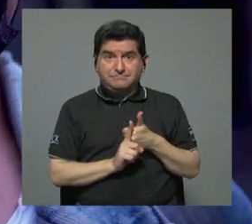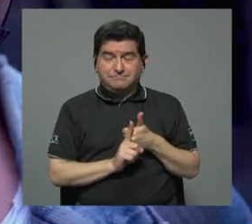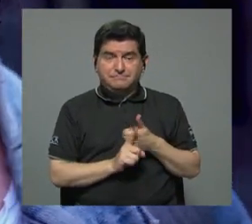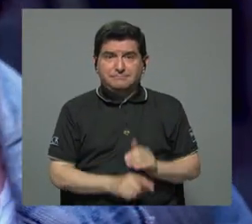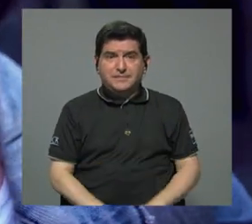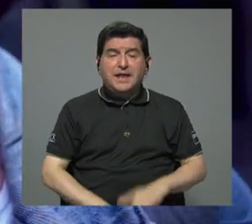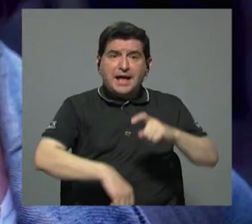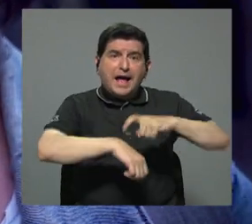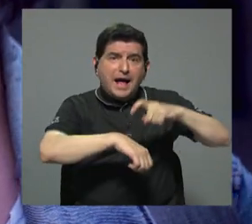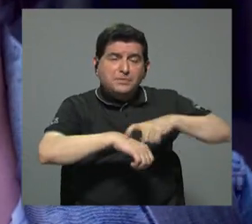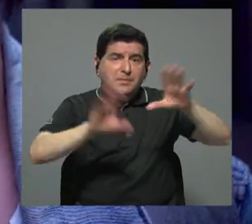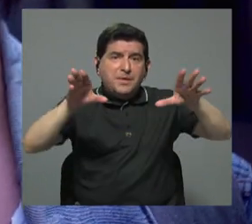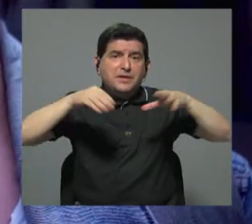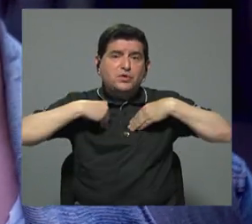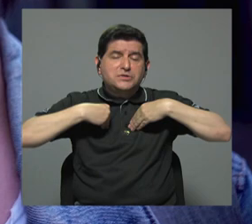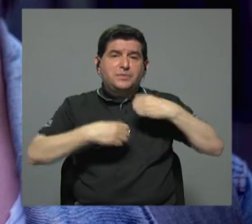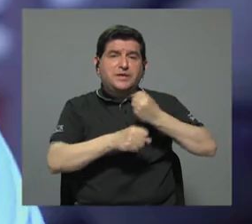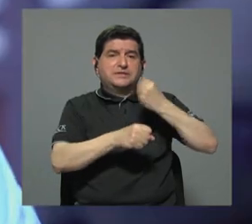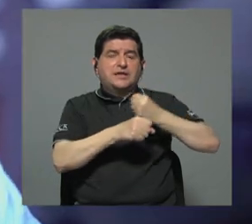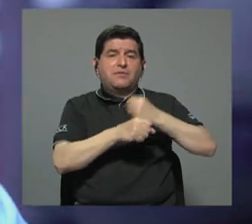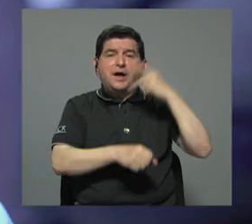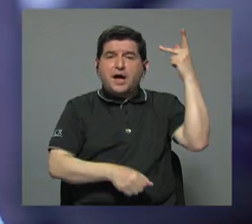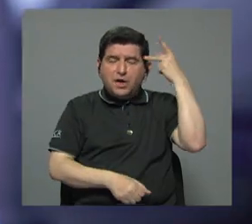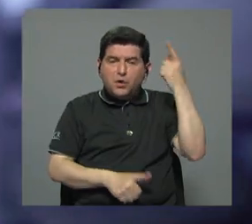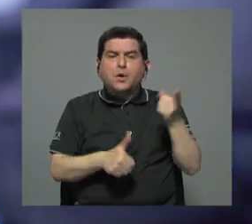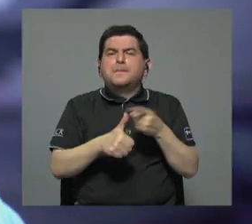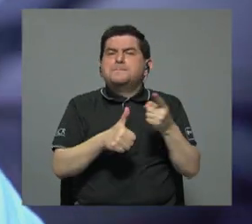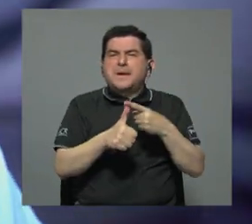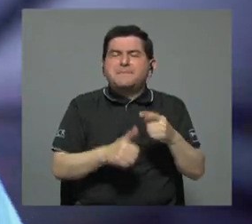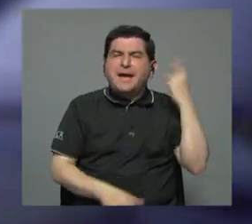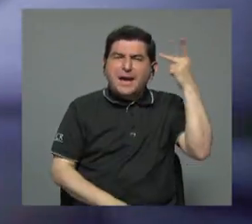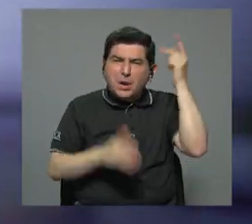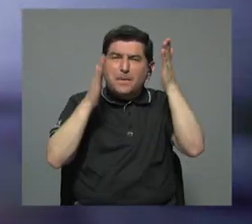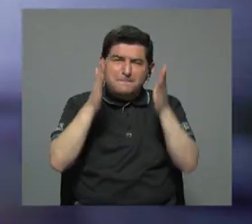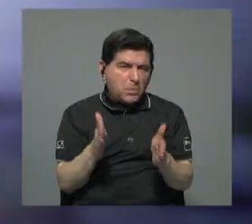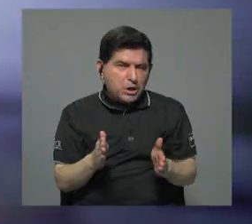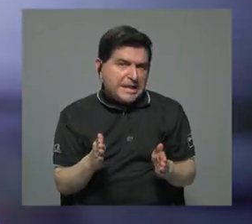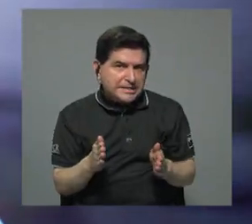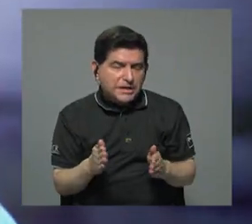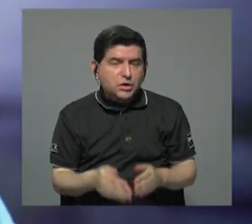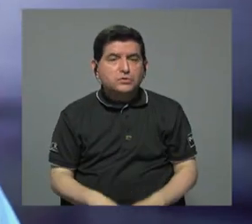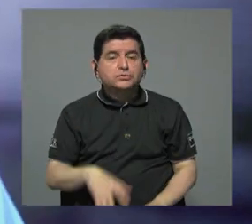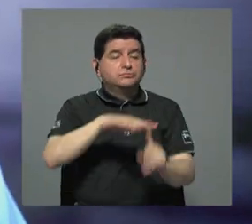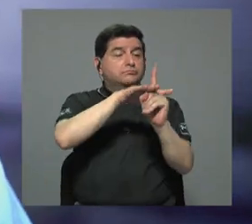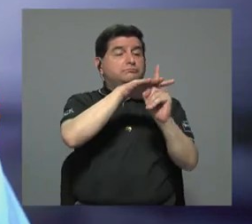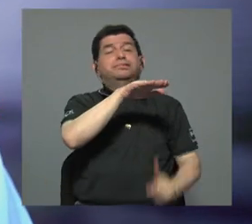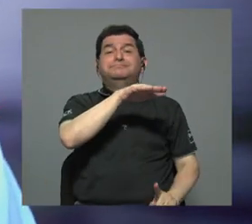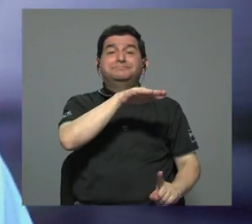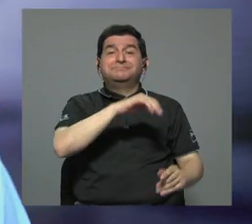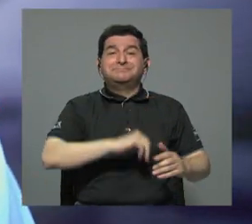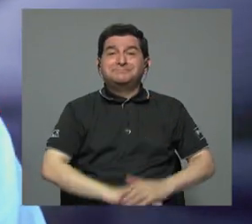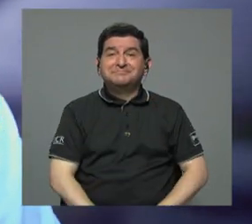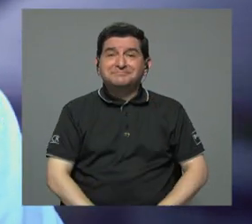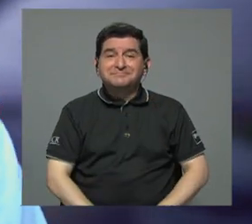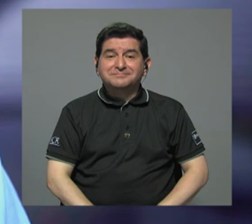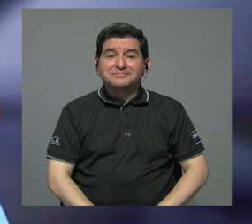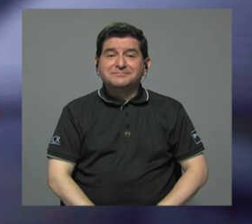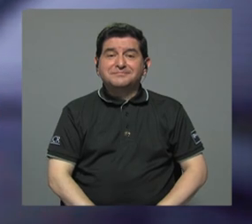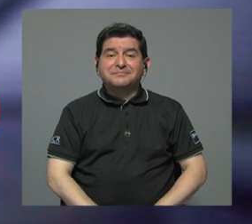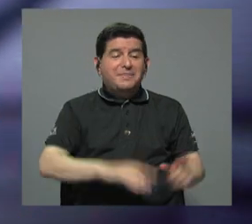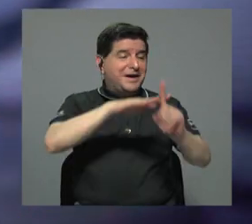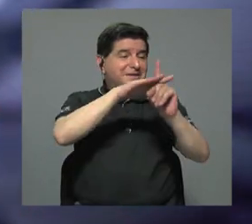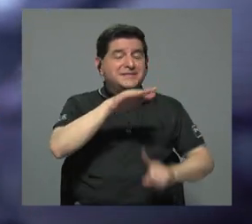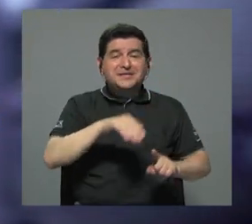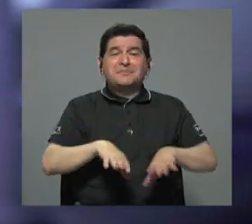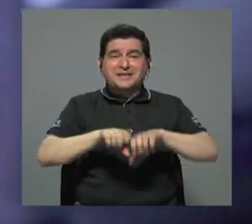al momento de asumir algún cargo político primero los políticos desaparezcan para que aparezca la